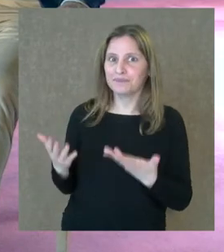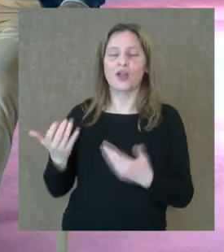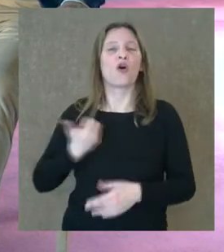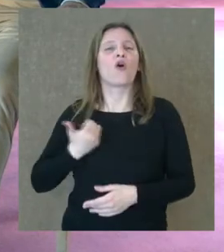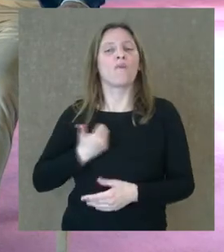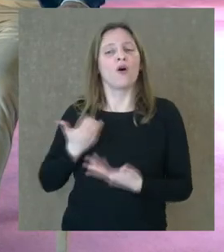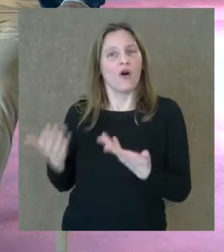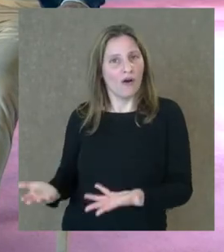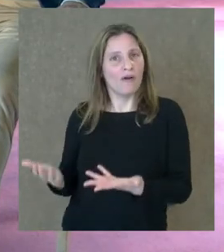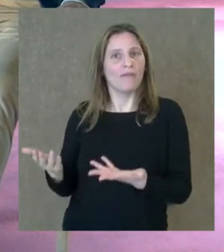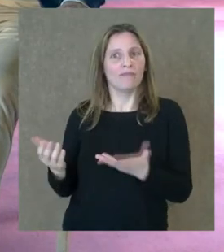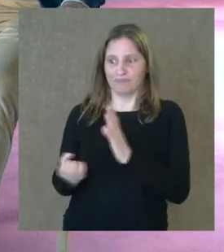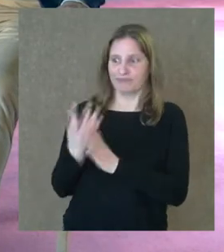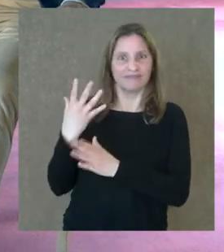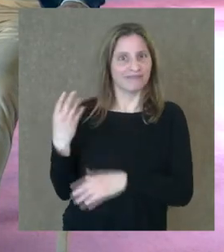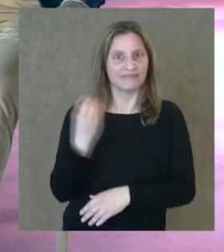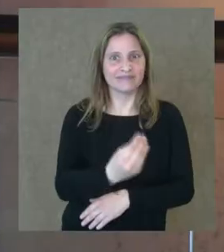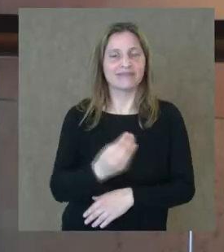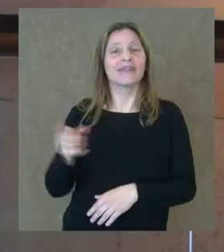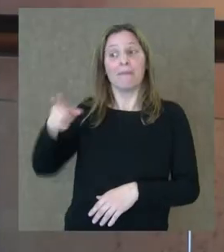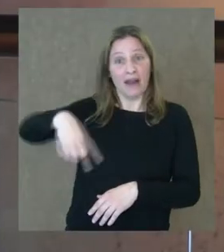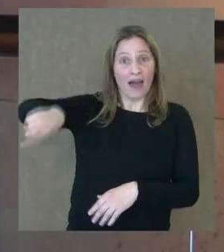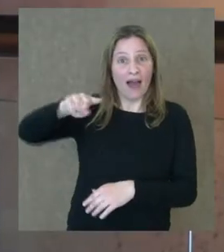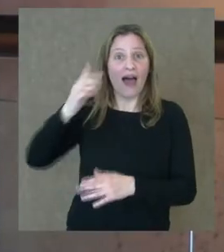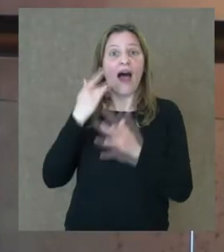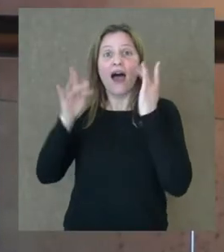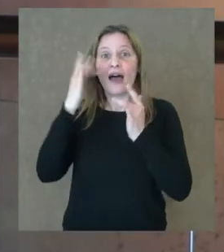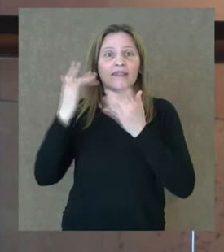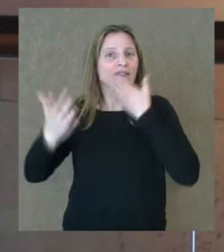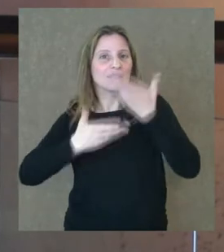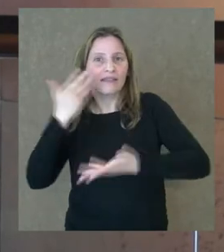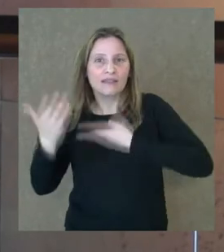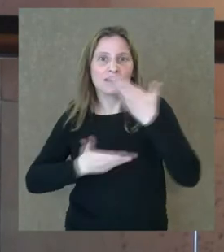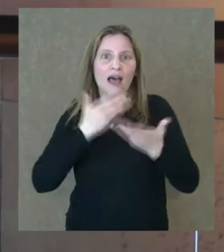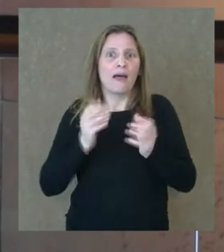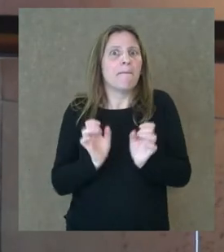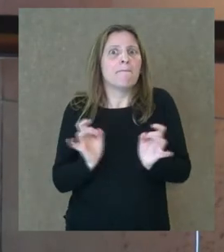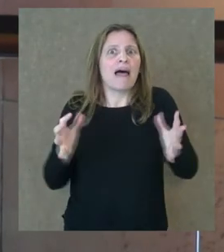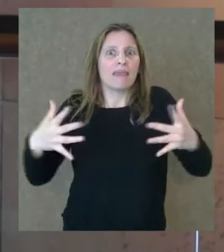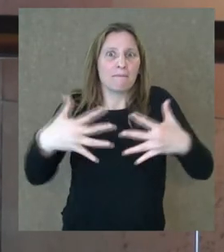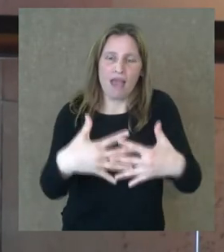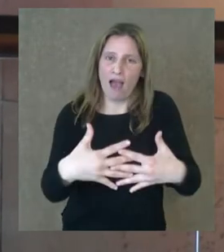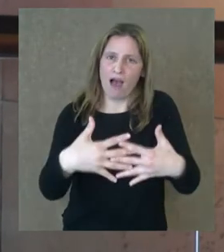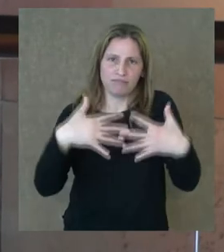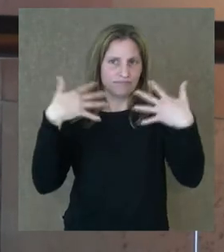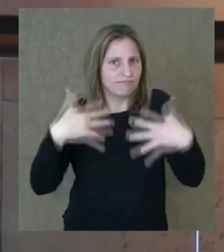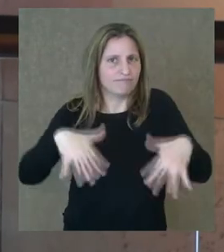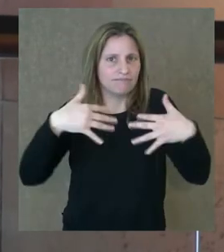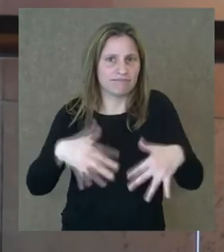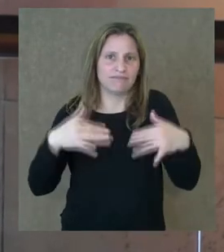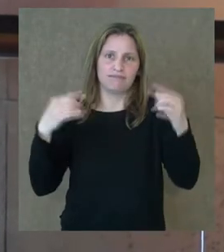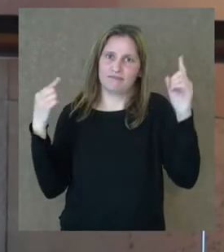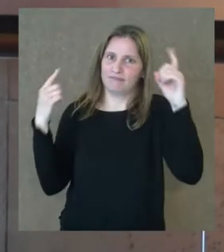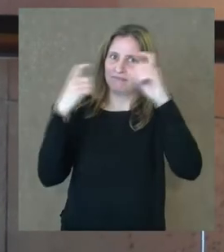como este bueno esta aparición porque para ustedes para el arte lírico especialmente la pandemia ha sido muy